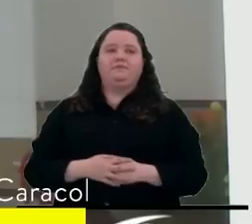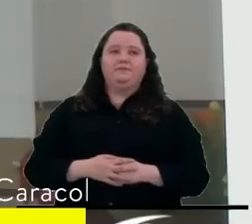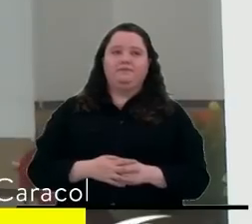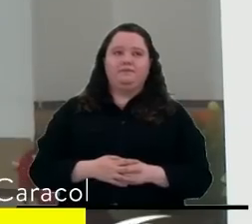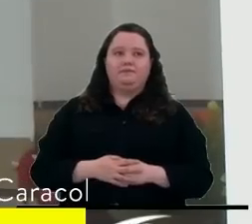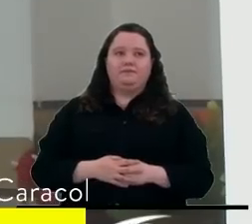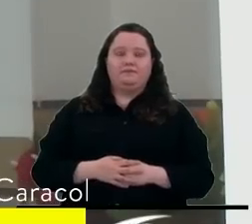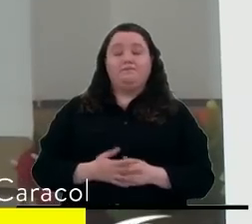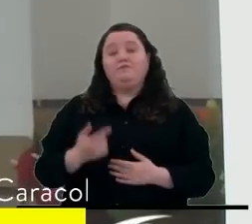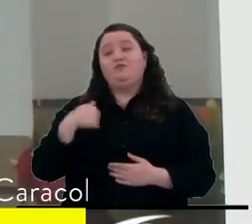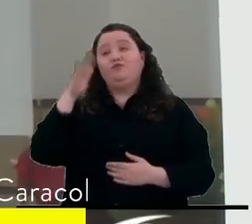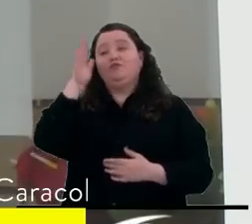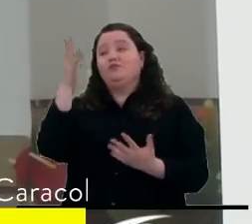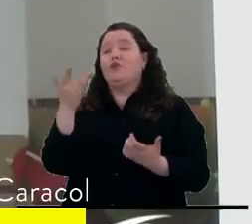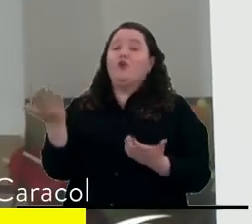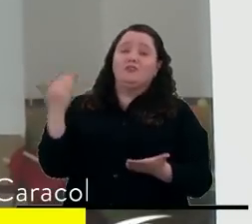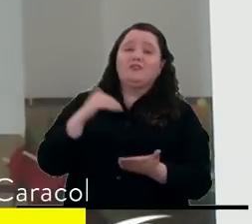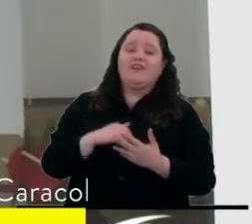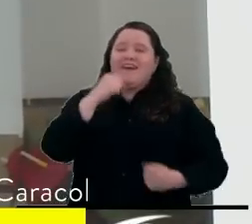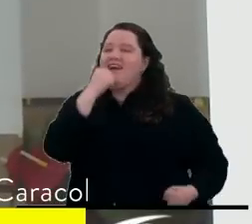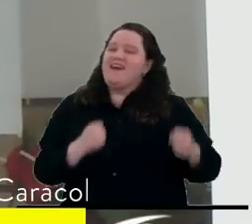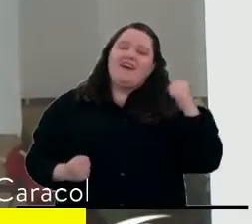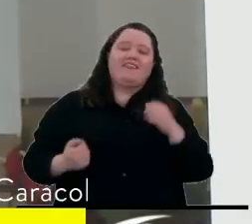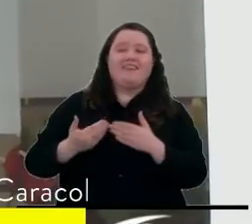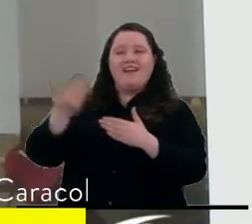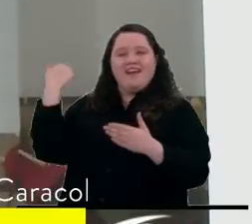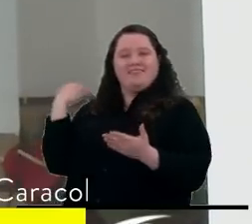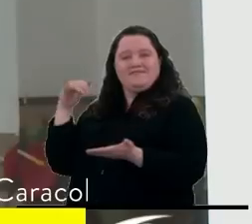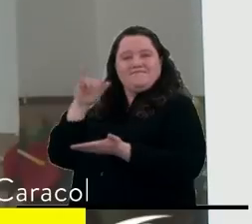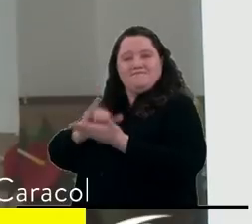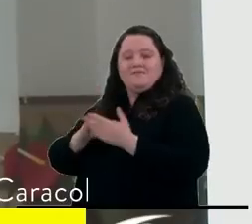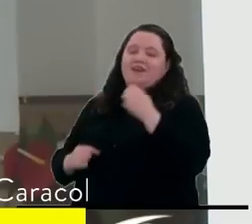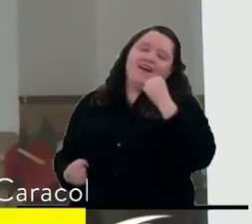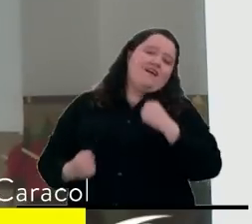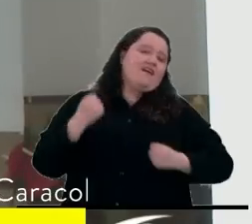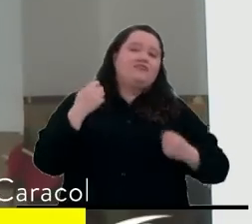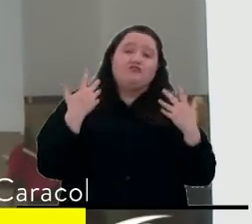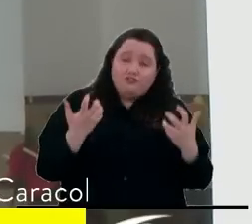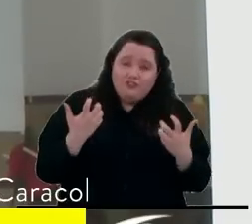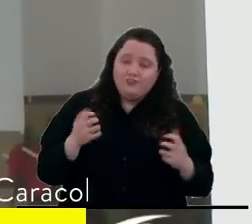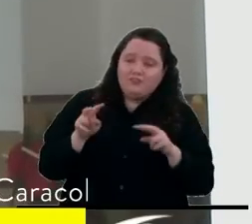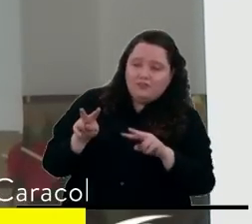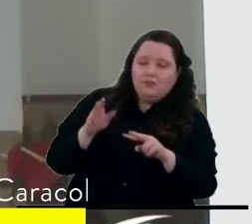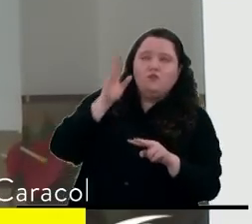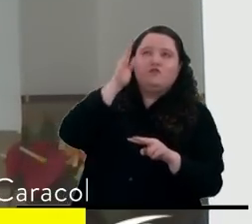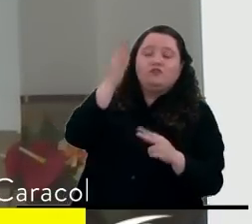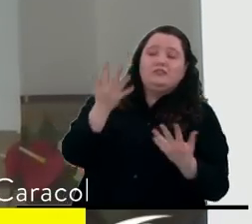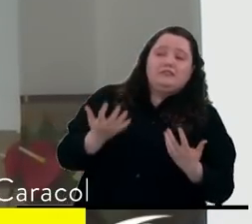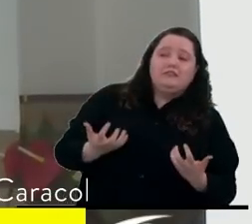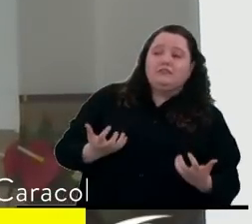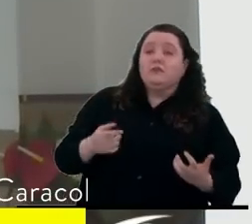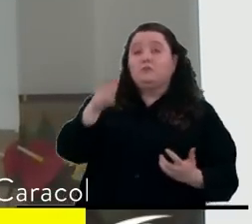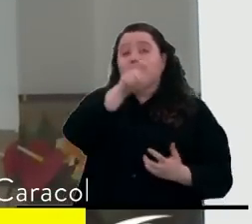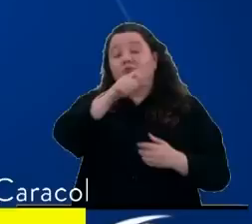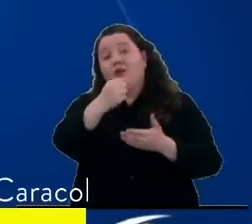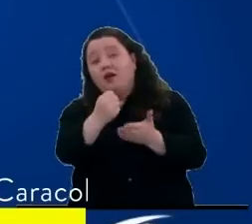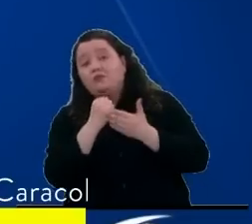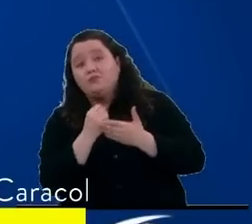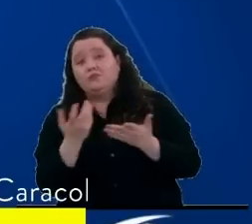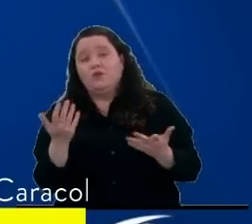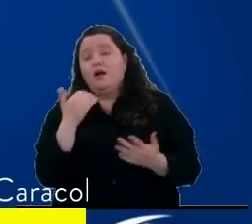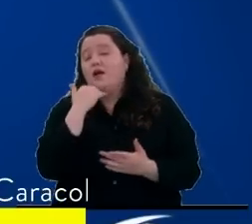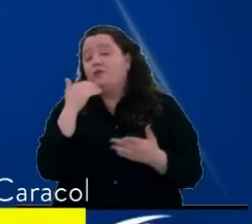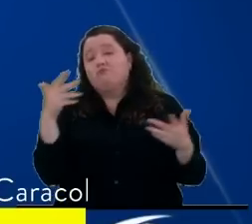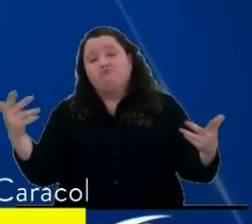Pues la esperanza mía es volverlo a ver correr como él era antes. Esa, pues, es mi esperanza, y si alguien, pues, nos puede ayudar de